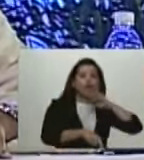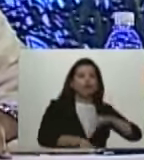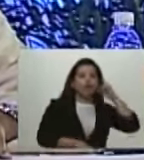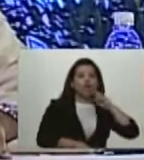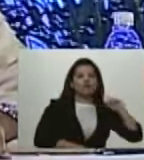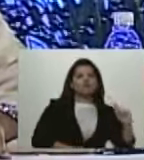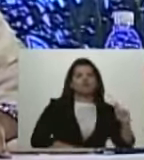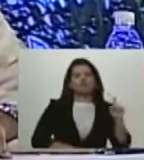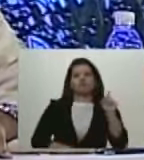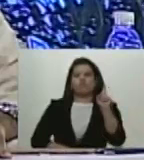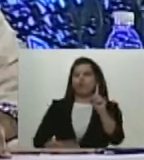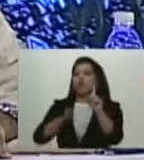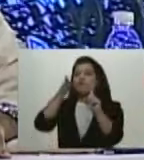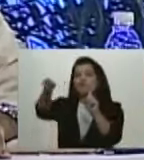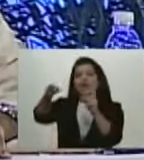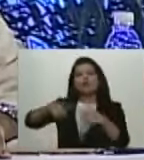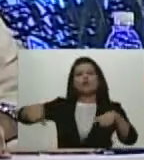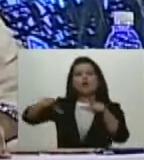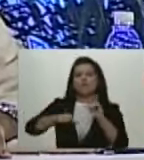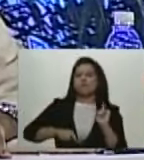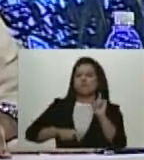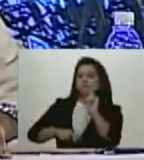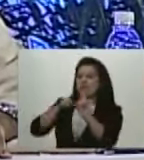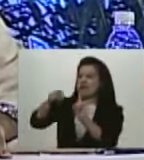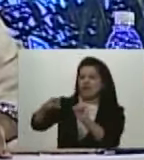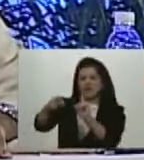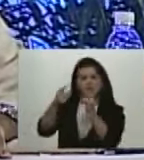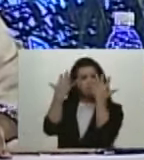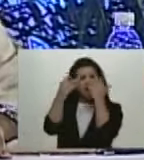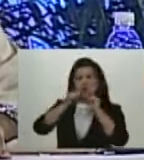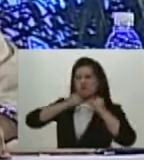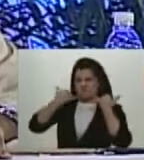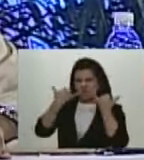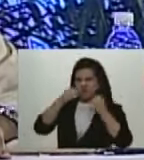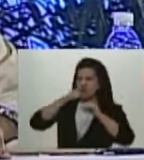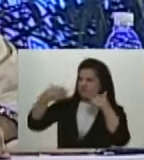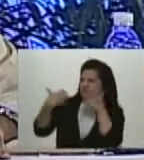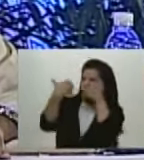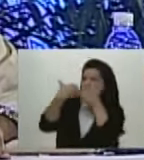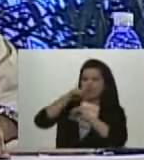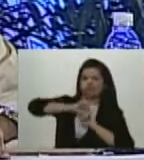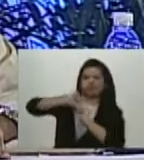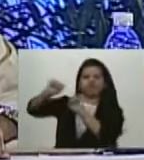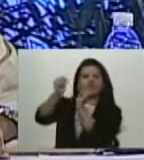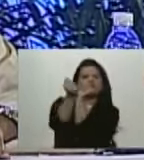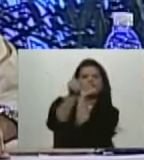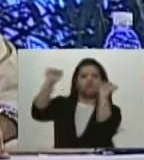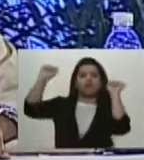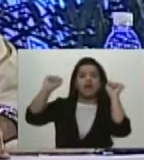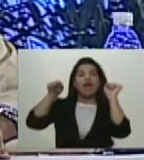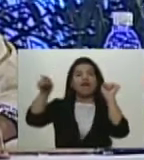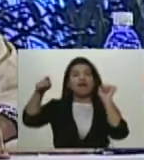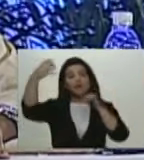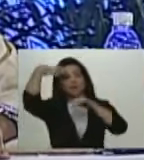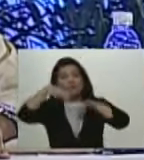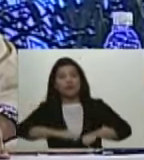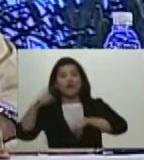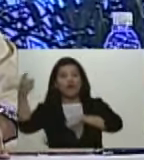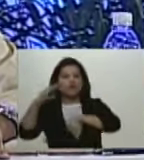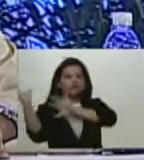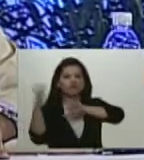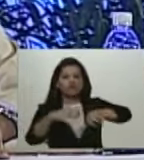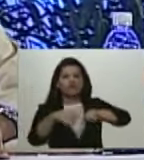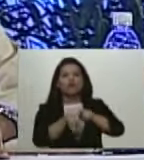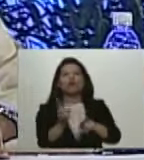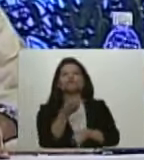su propia mano un imperio que tenía sus garras 300 años clavadas en este continente.